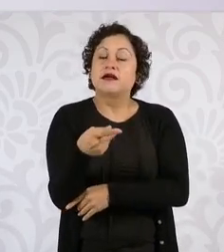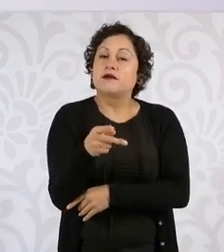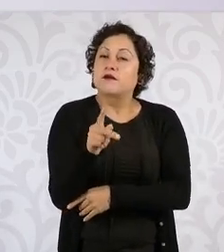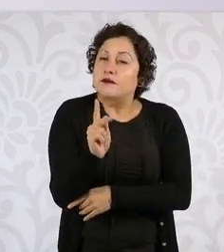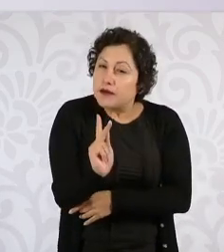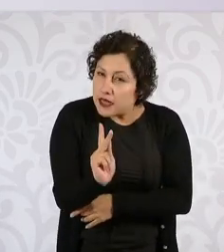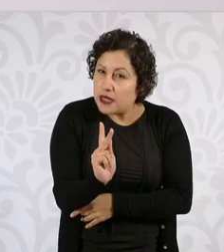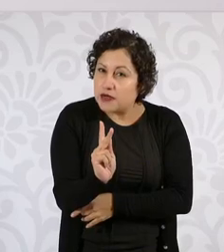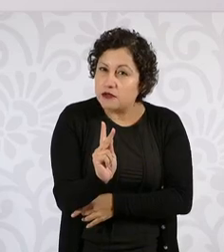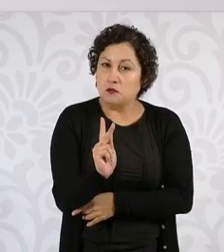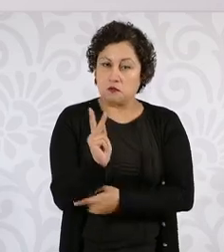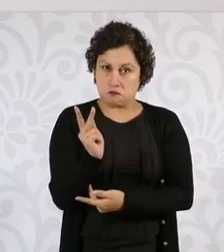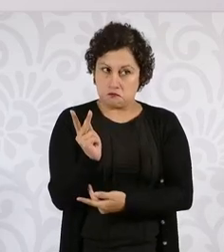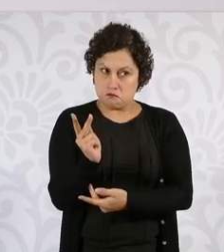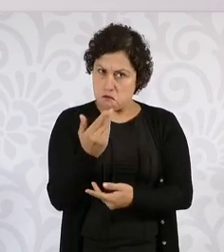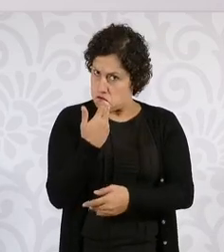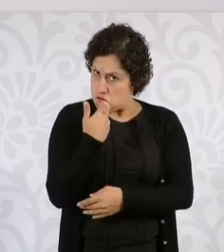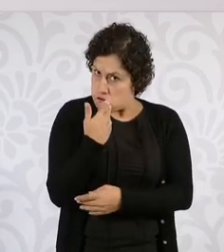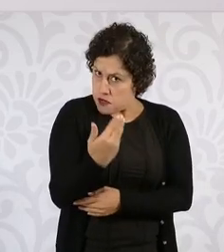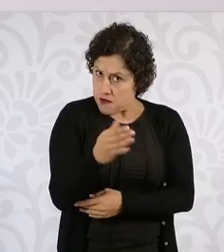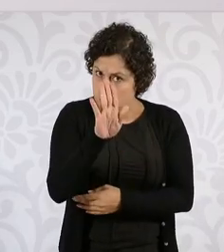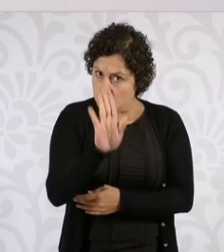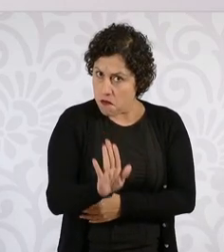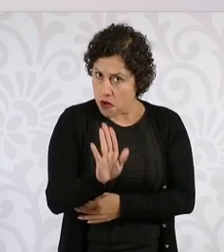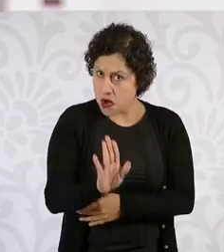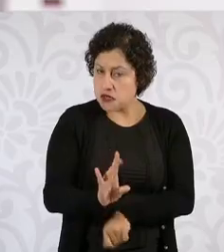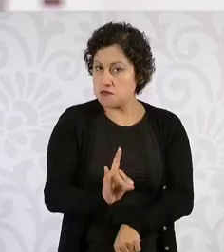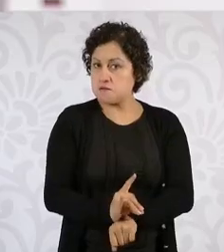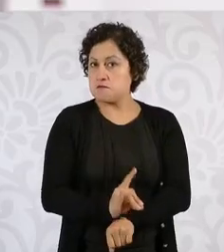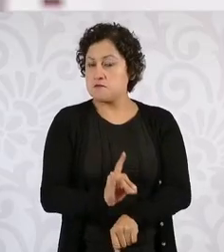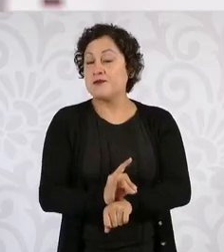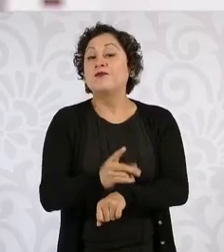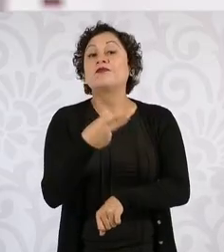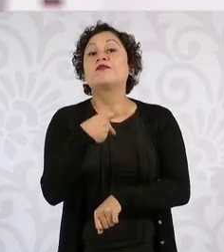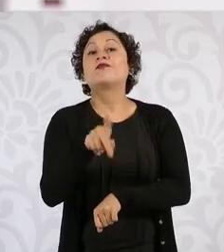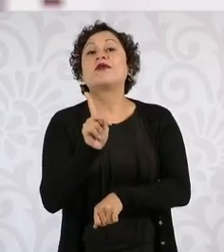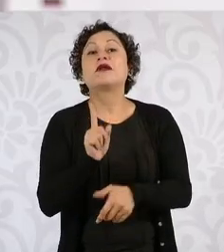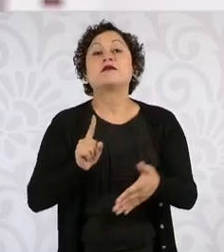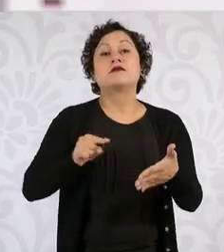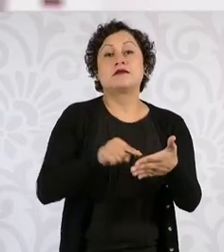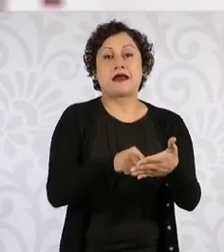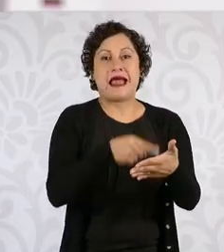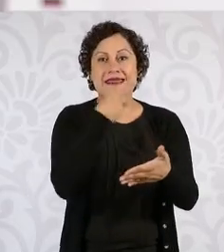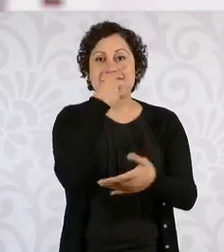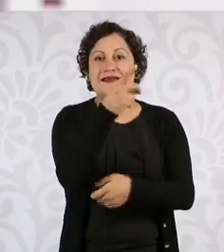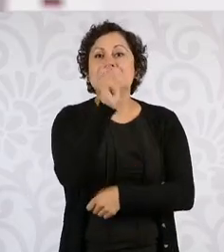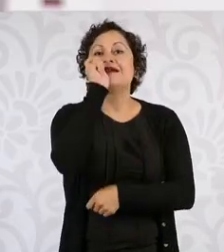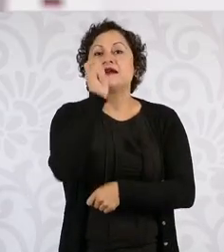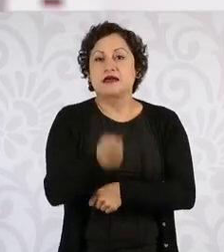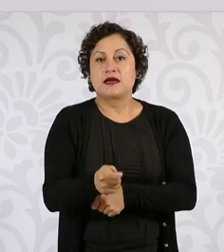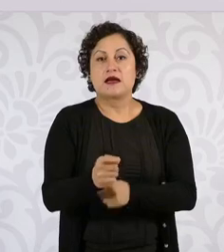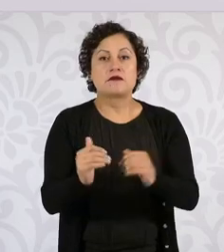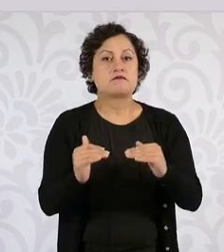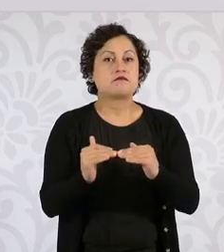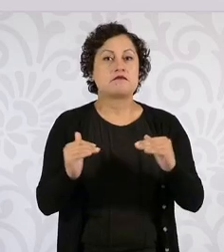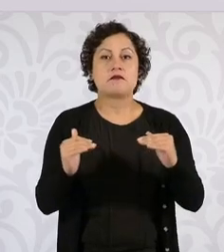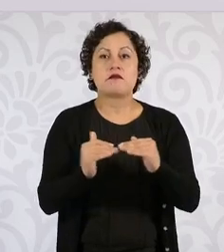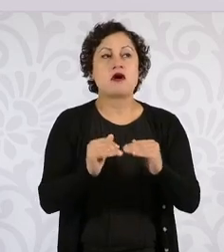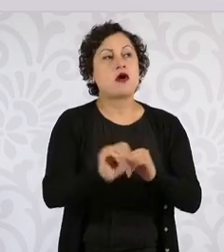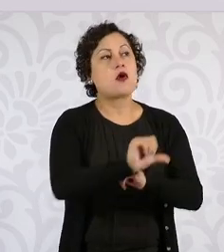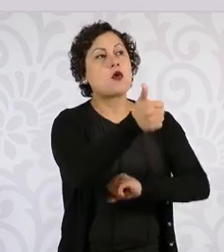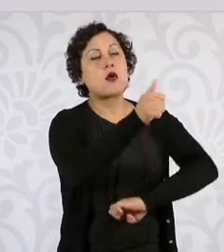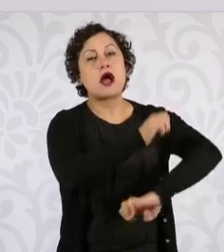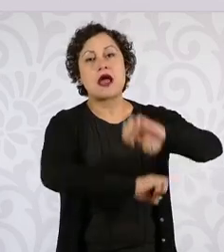la característica? Que en realidad las ponen a competir en el mismo nivel que todas